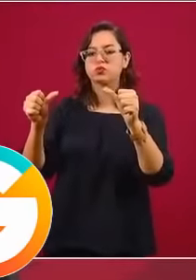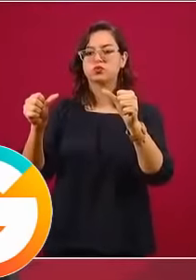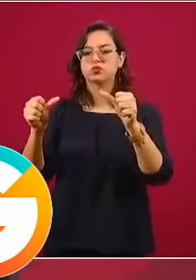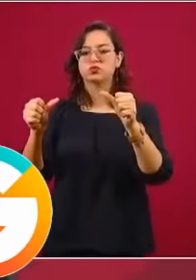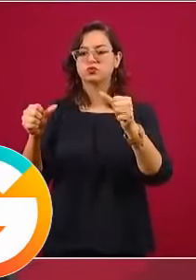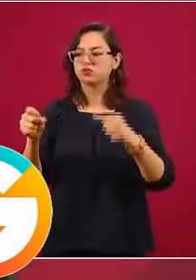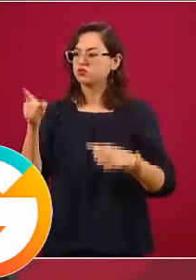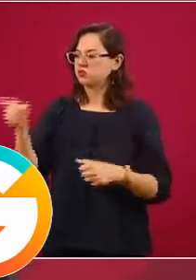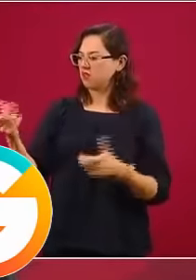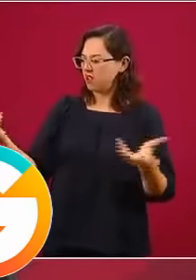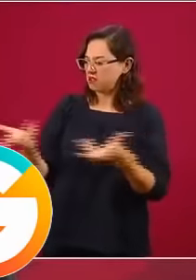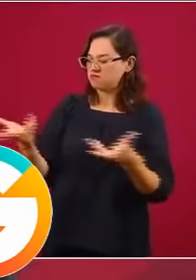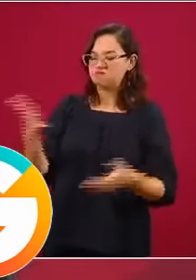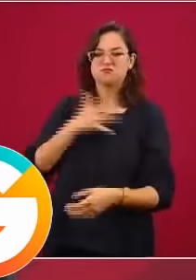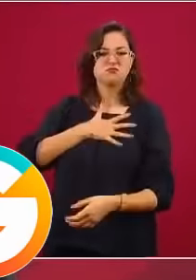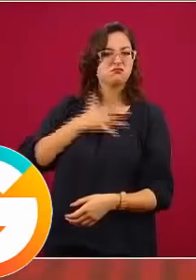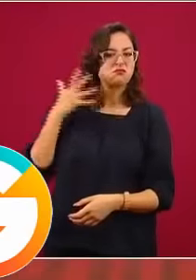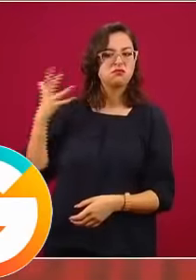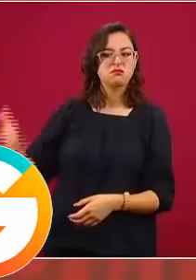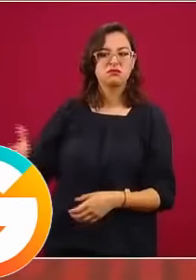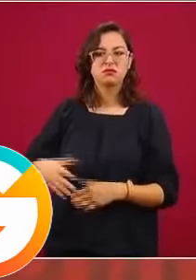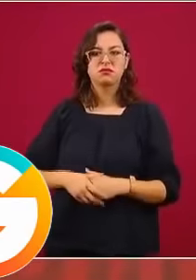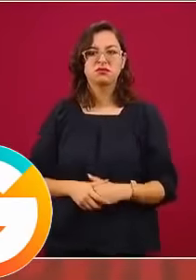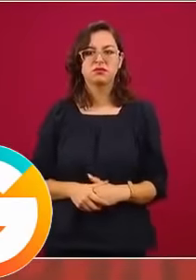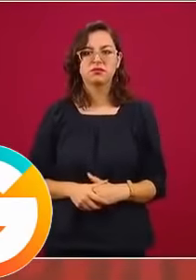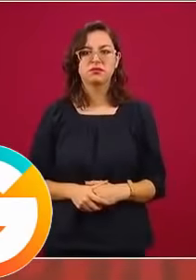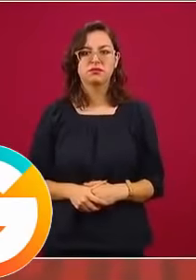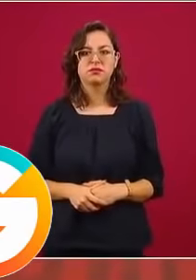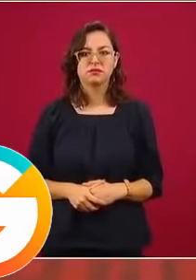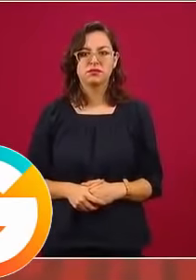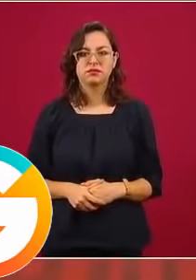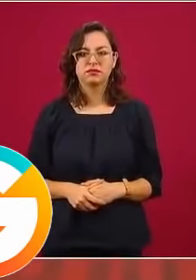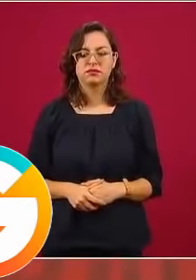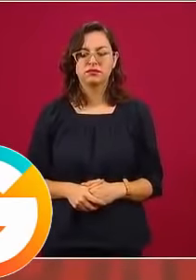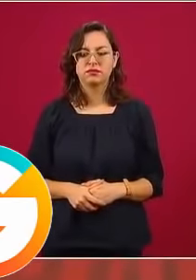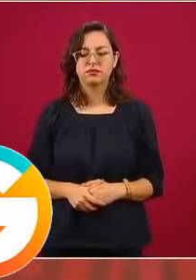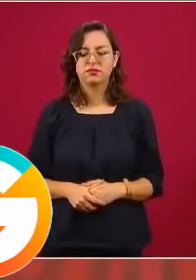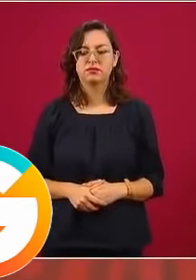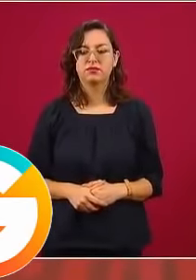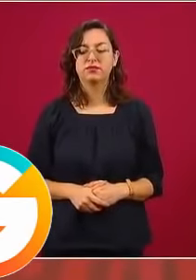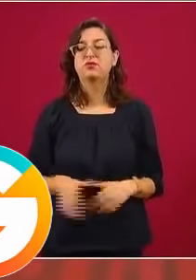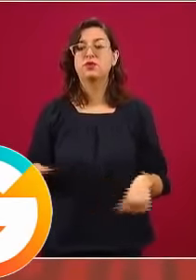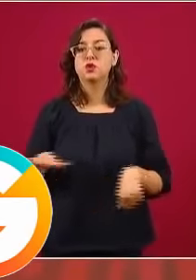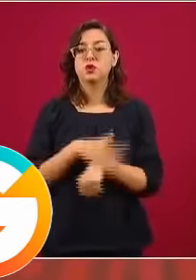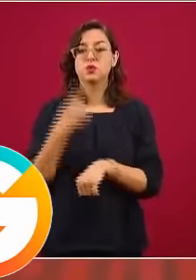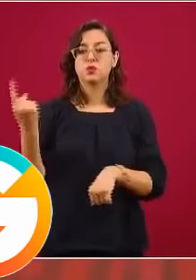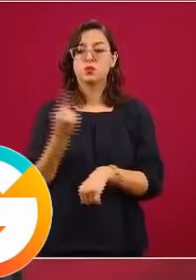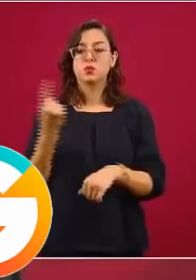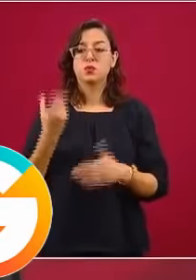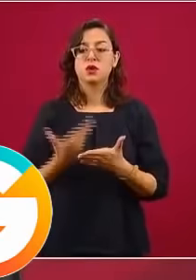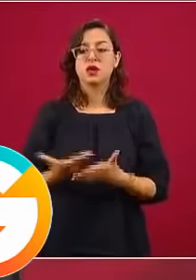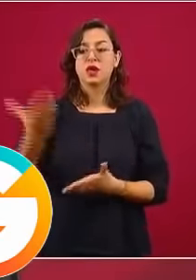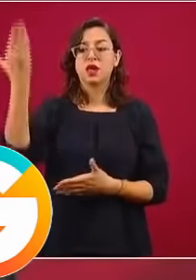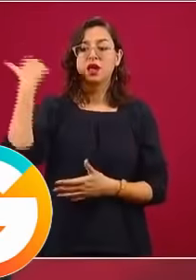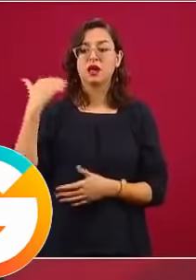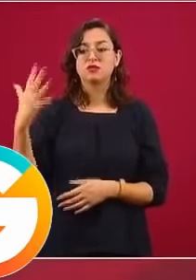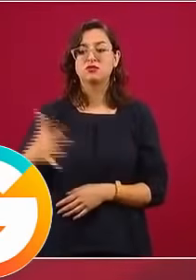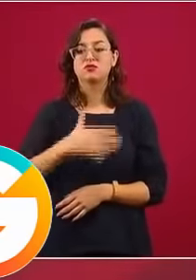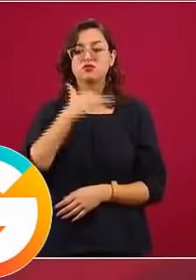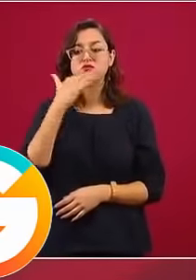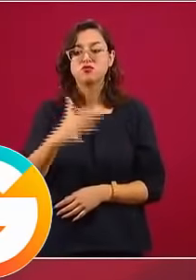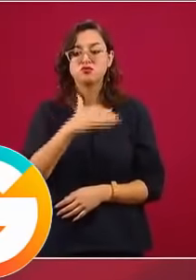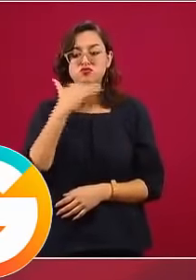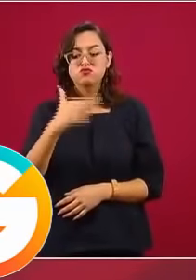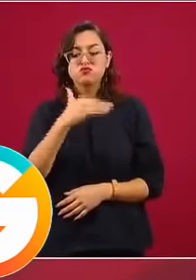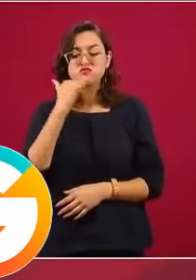repudiando esos hechos de corrupción. Porque antes se cometían actos de corrupción